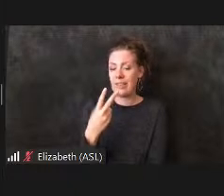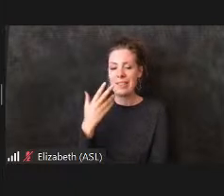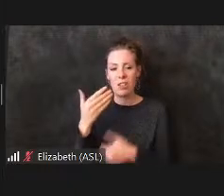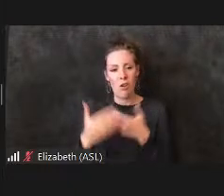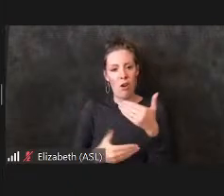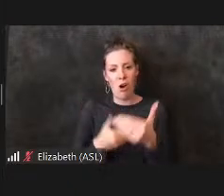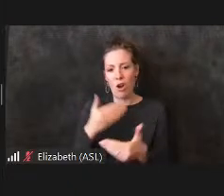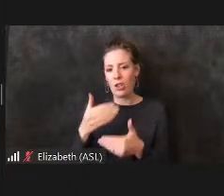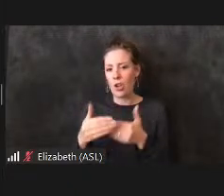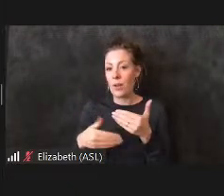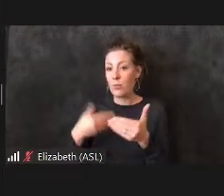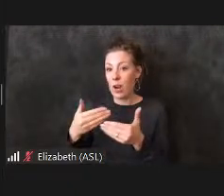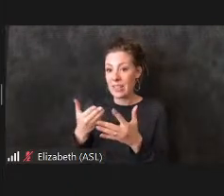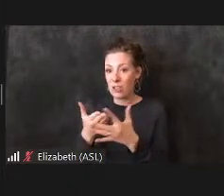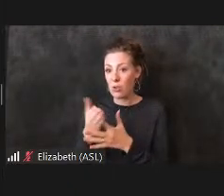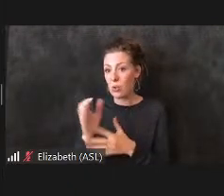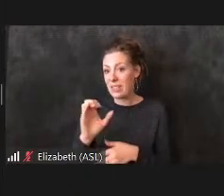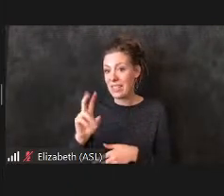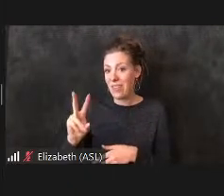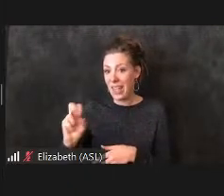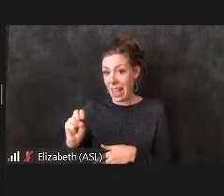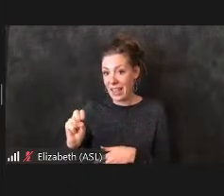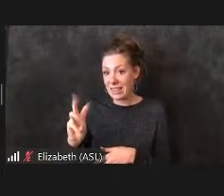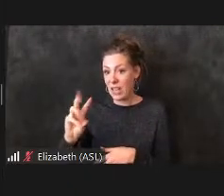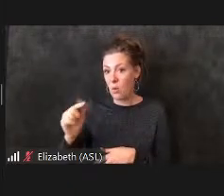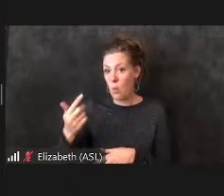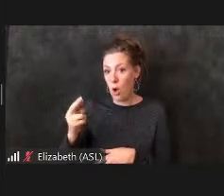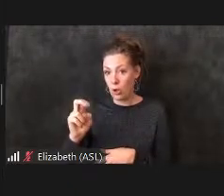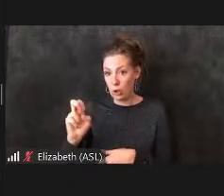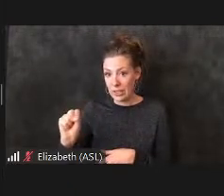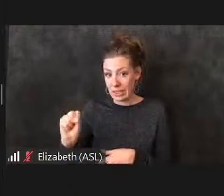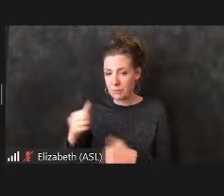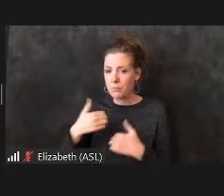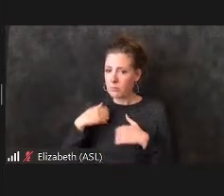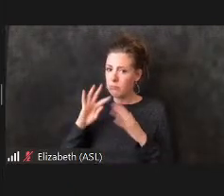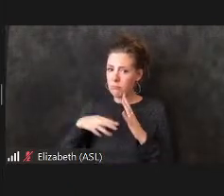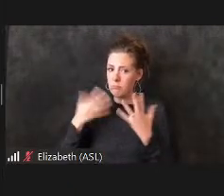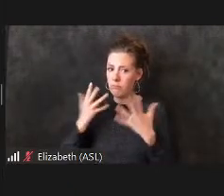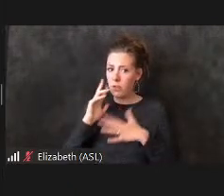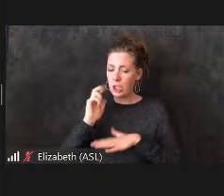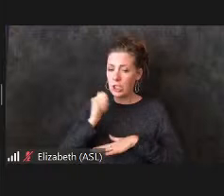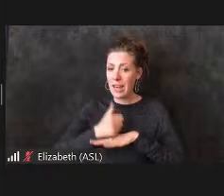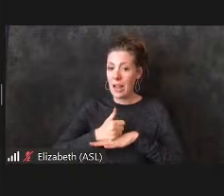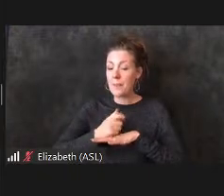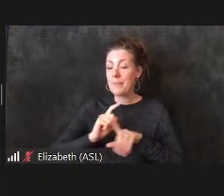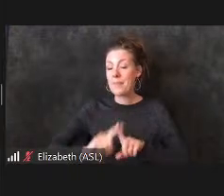Esto es un proceso que se sigue, que está trabajando con CVS y con Walgreens.